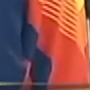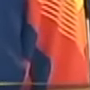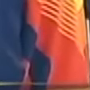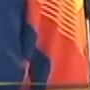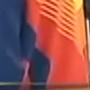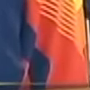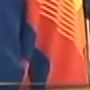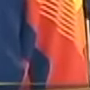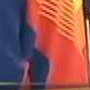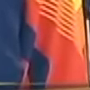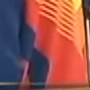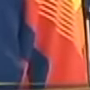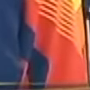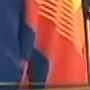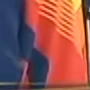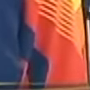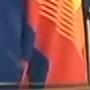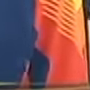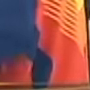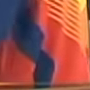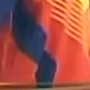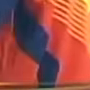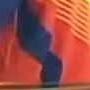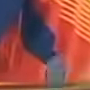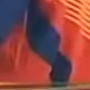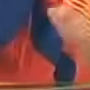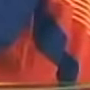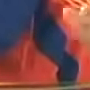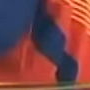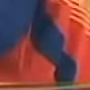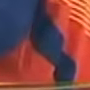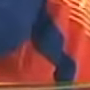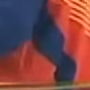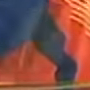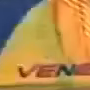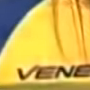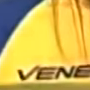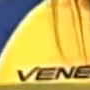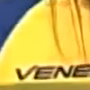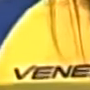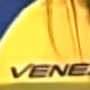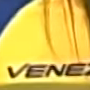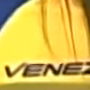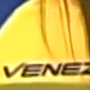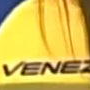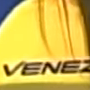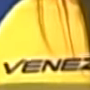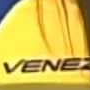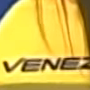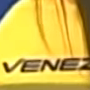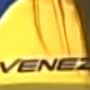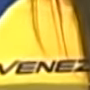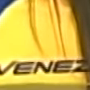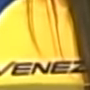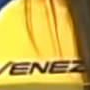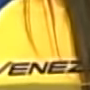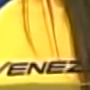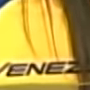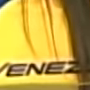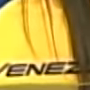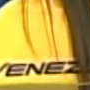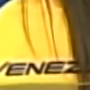Panamericanos Santiago de Chile 2023 bueno los felicito los felicito